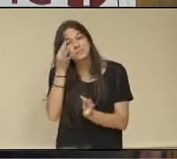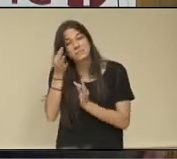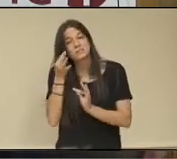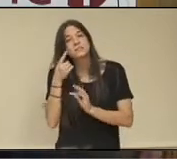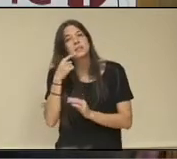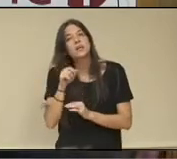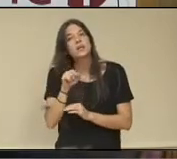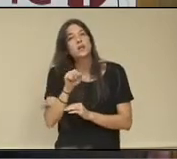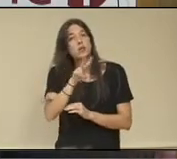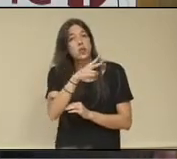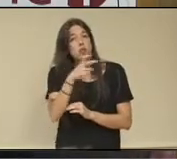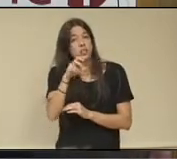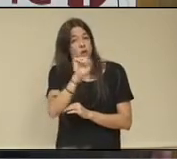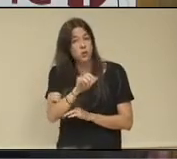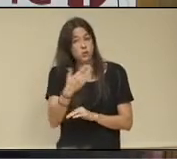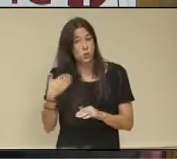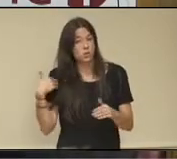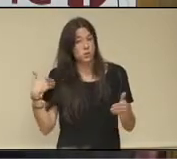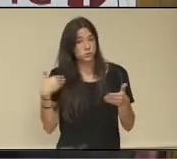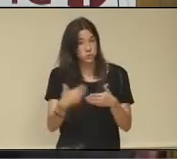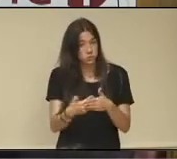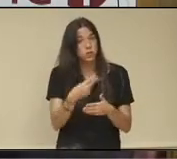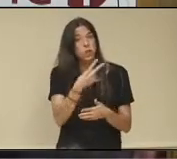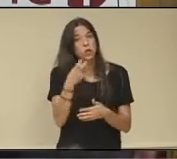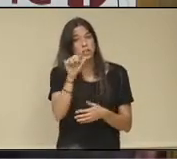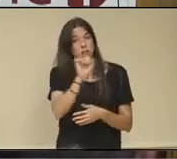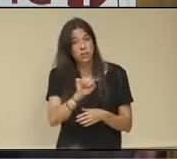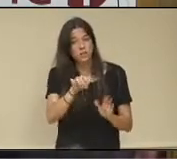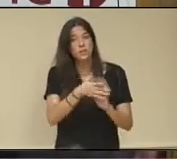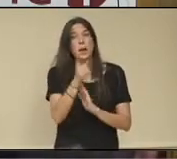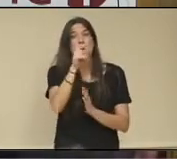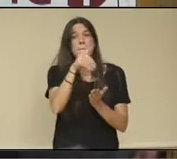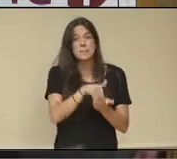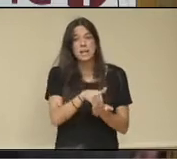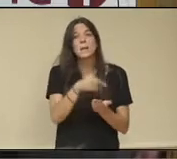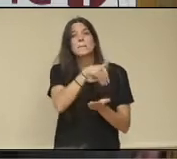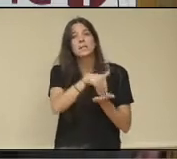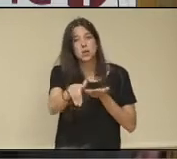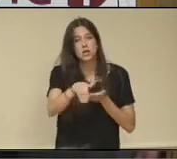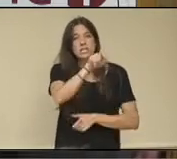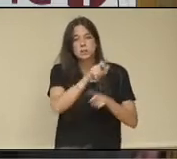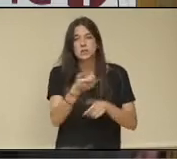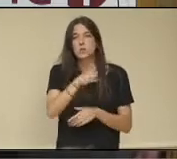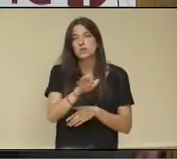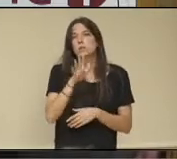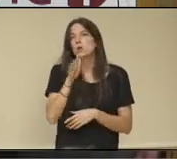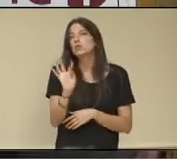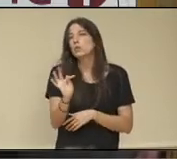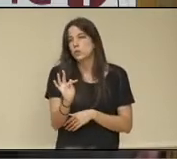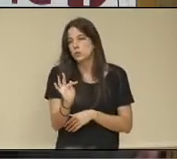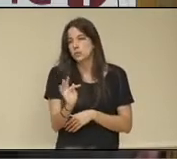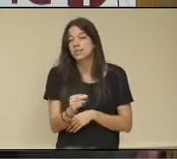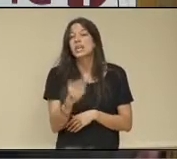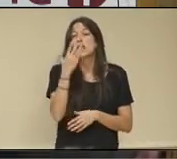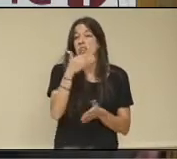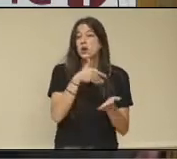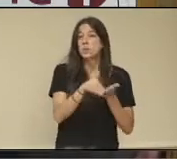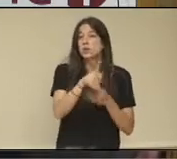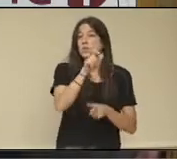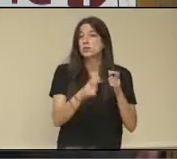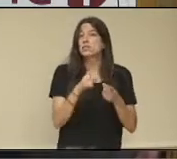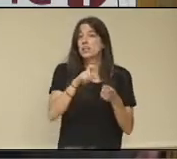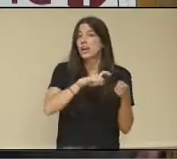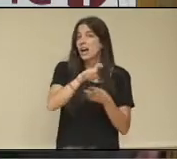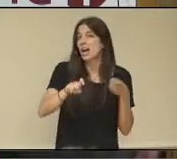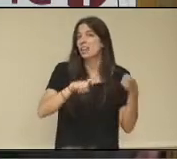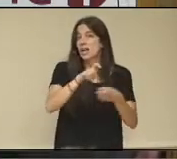últimos 200 años, 1.000 millones de personas, se calcula que han muerto de tuberculosis, unos 5 millones de personas al año. Por lo